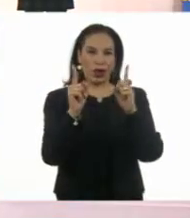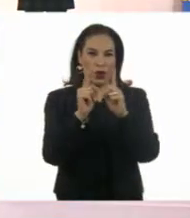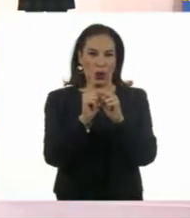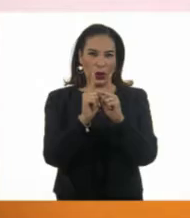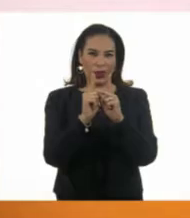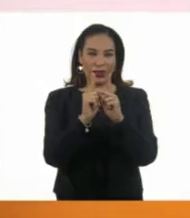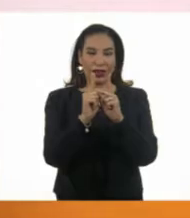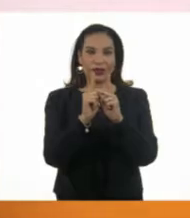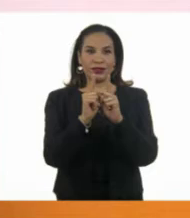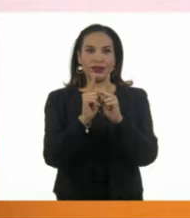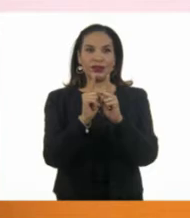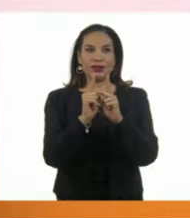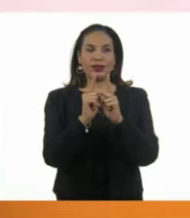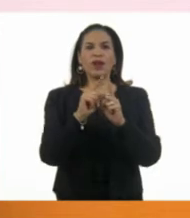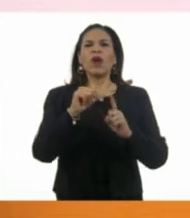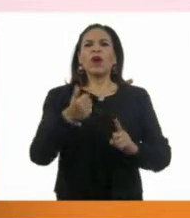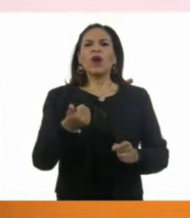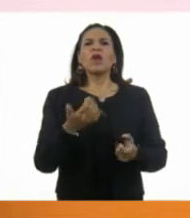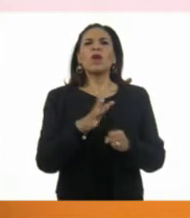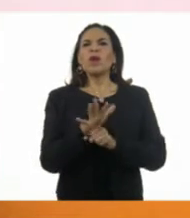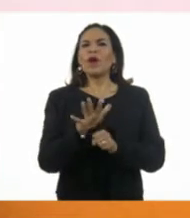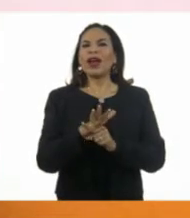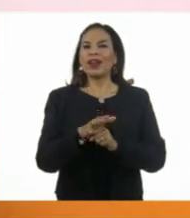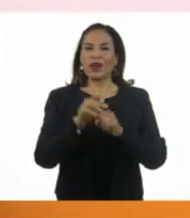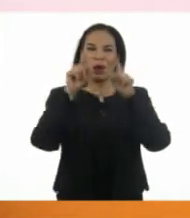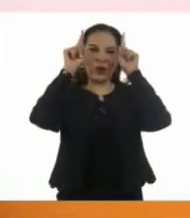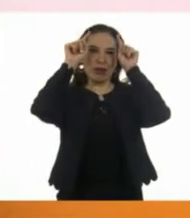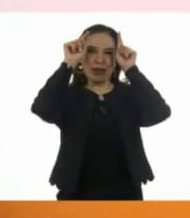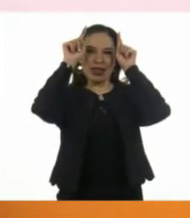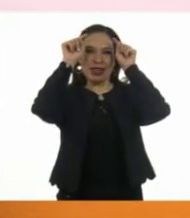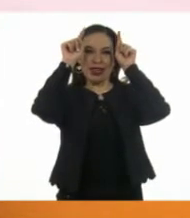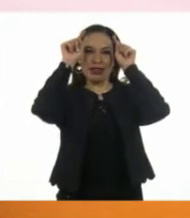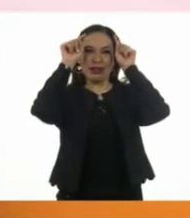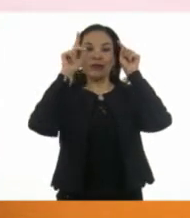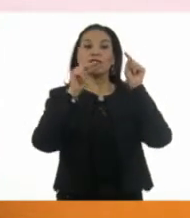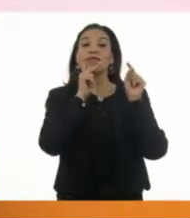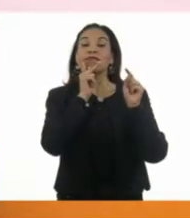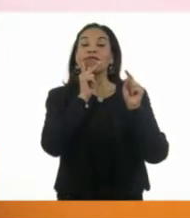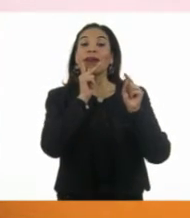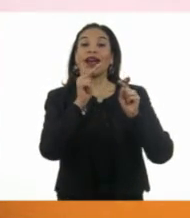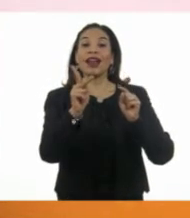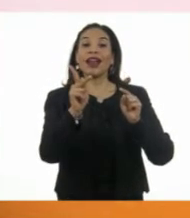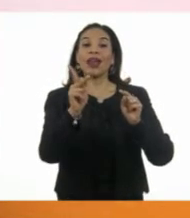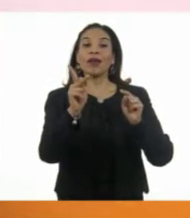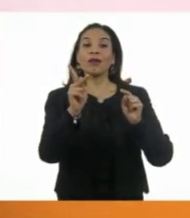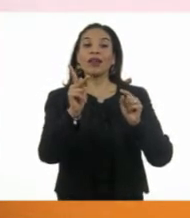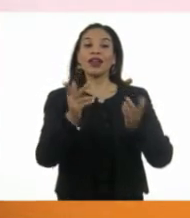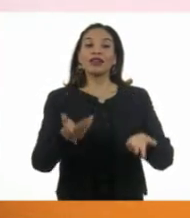corta. ¿Y cuál otra? Hormiga. Hormiga. Que es una palabra